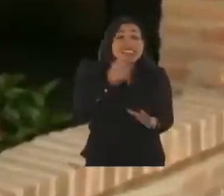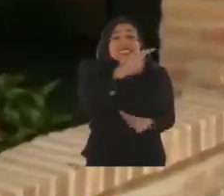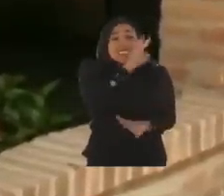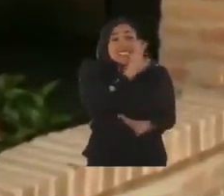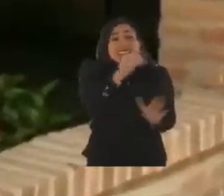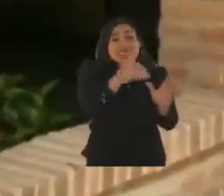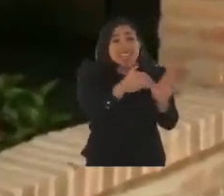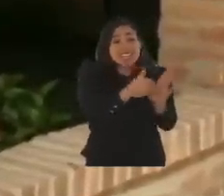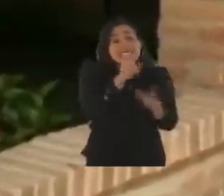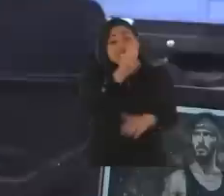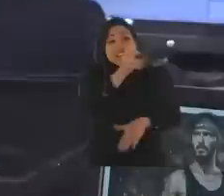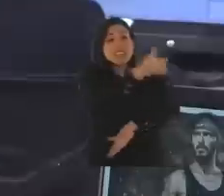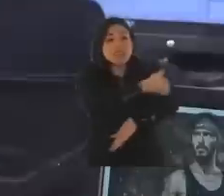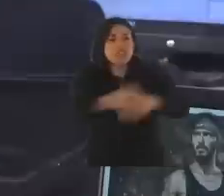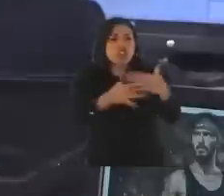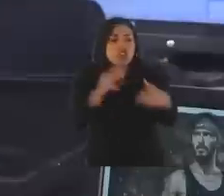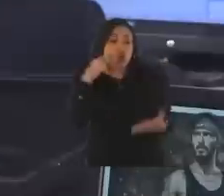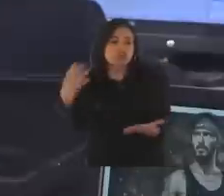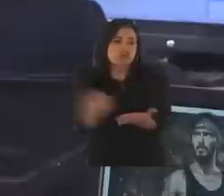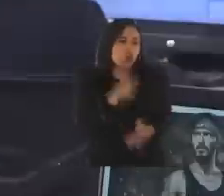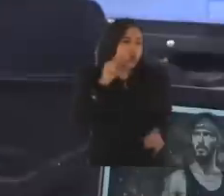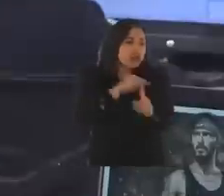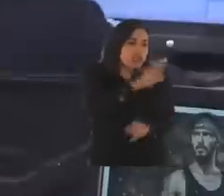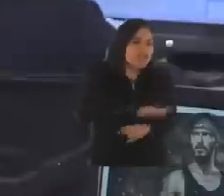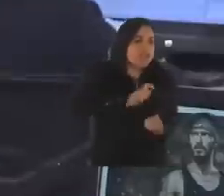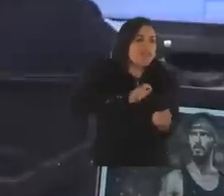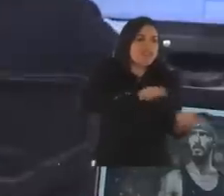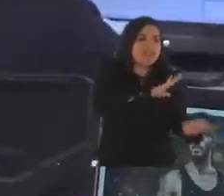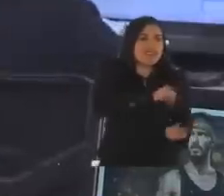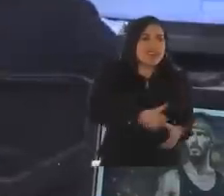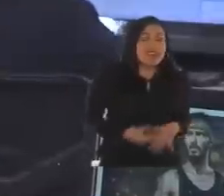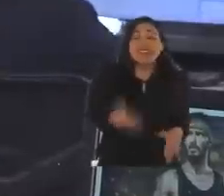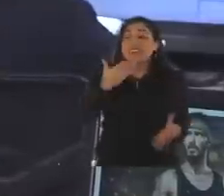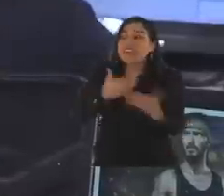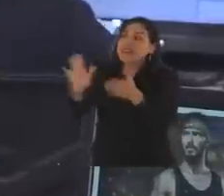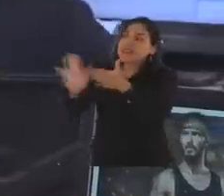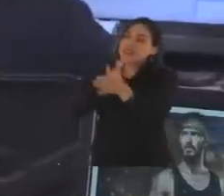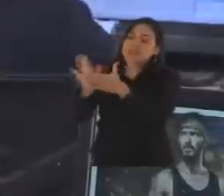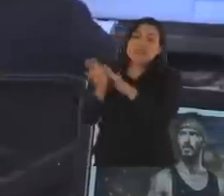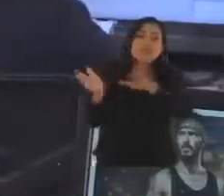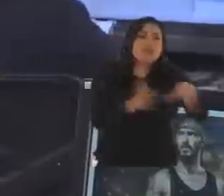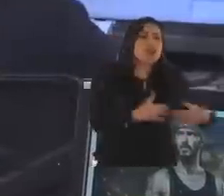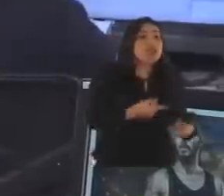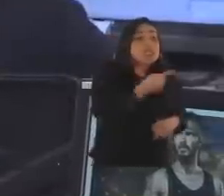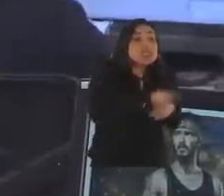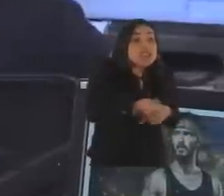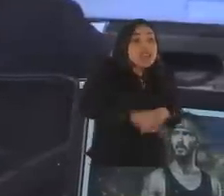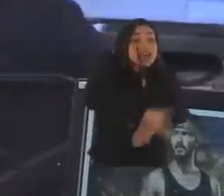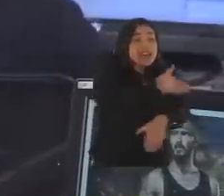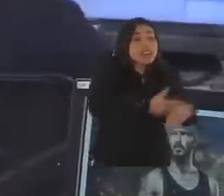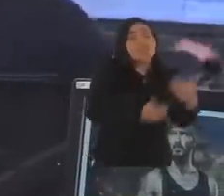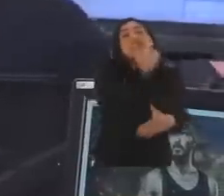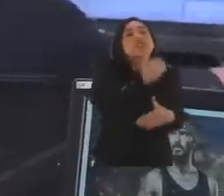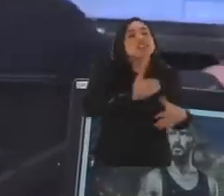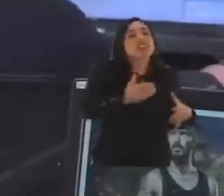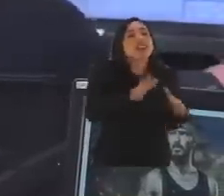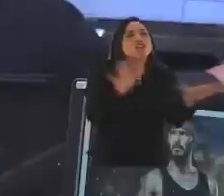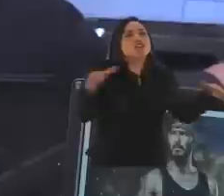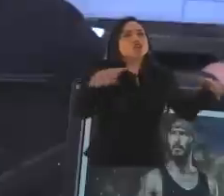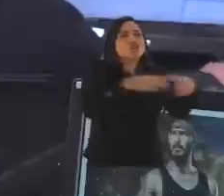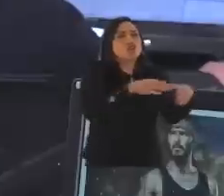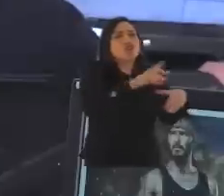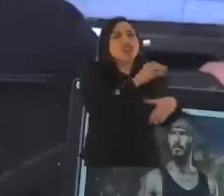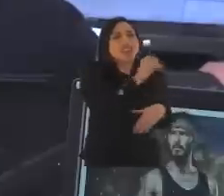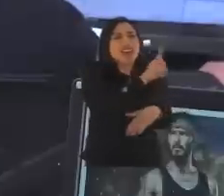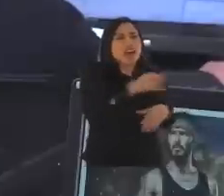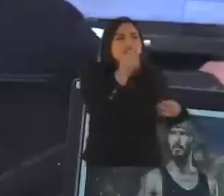7 millones de dólares. Qué bien por los caleños, Marcela, gracias por la información. Una semana desde que inició la cumbre en Davos, el Foro